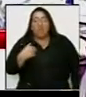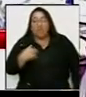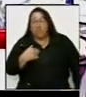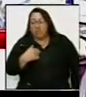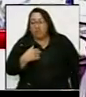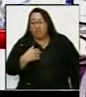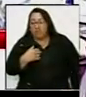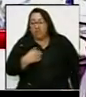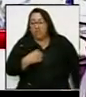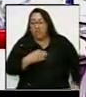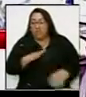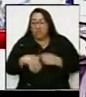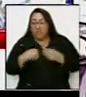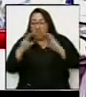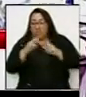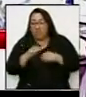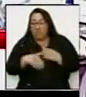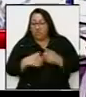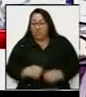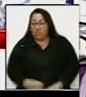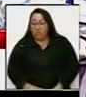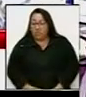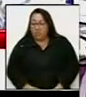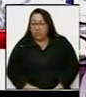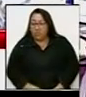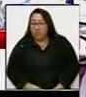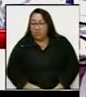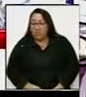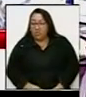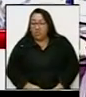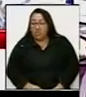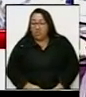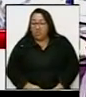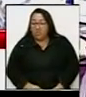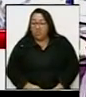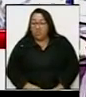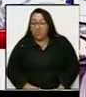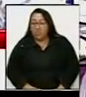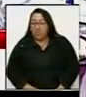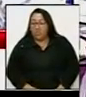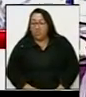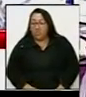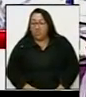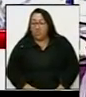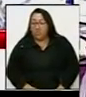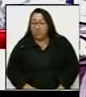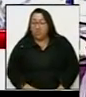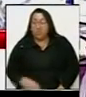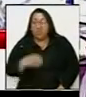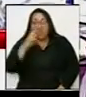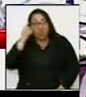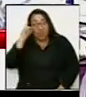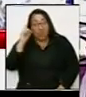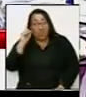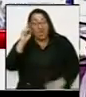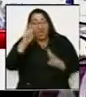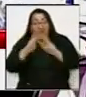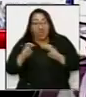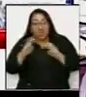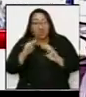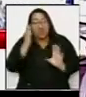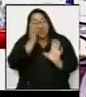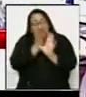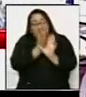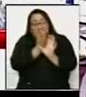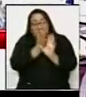que tienen que pasar todas las evaluaciones del caso, presidenta. Así que yo sugiero que la evaluación psiquiátrica debería hacerse,